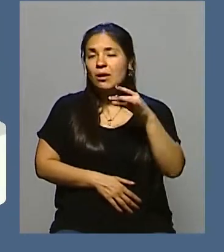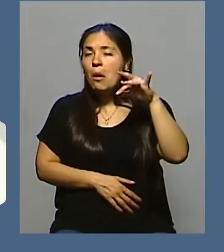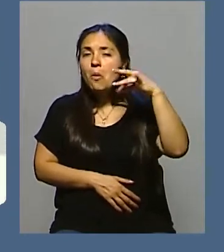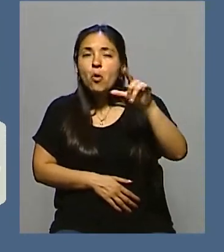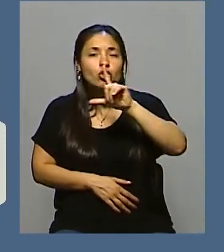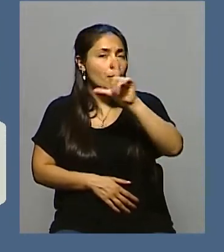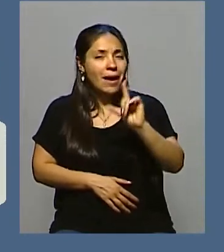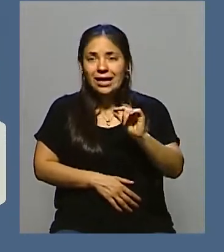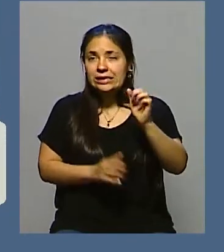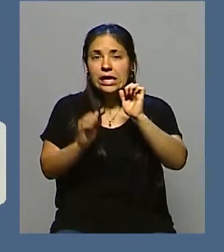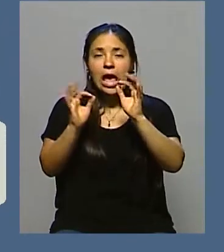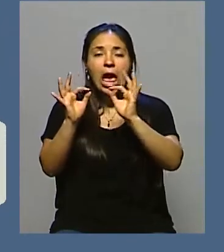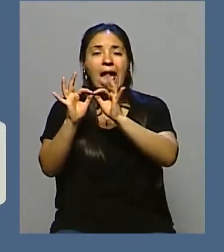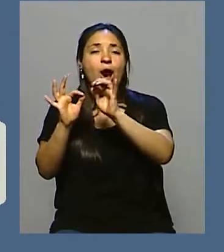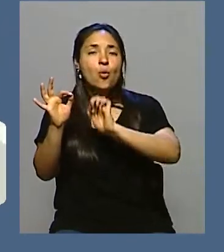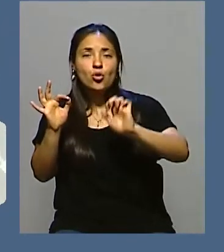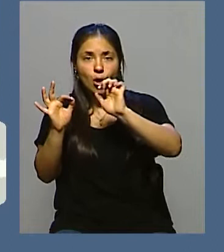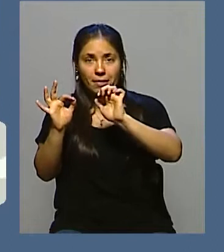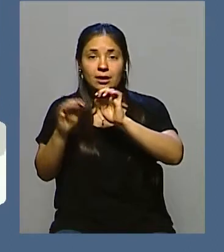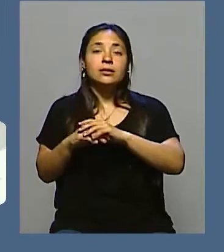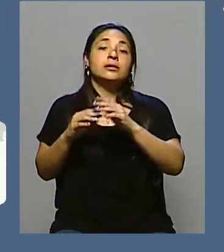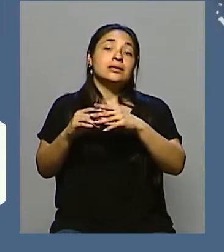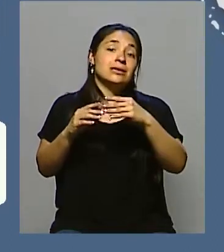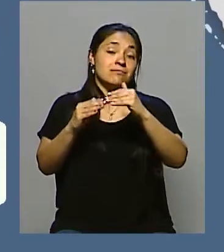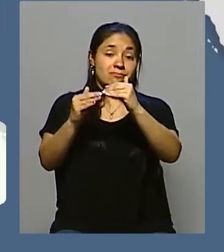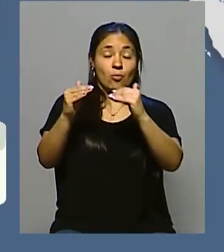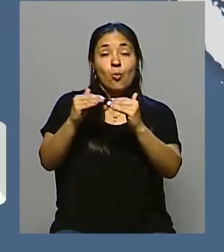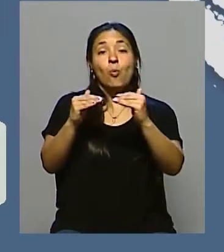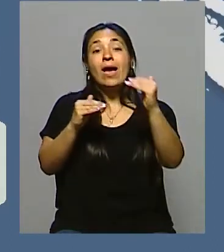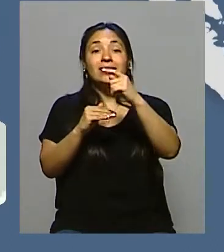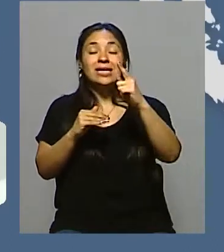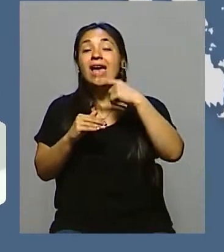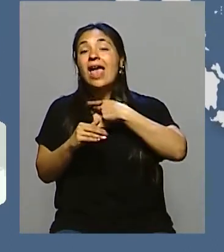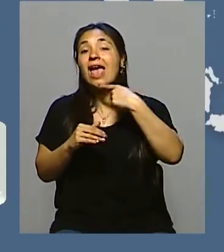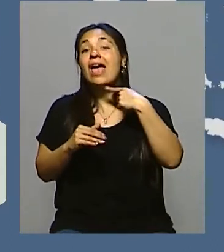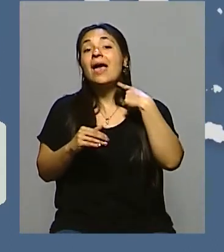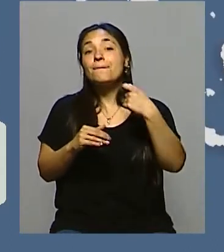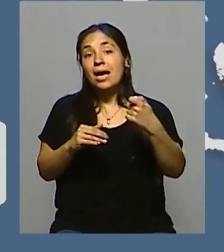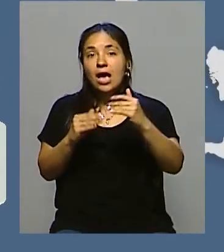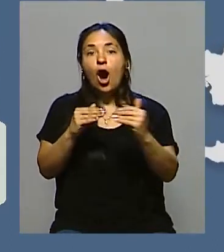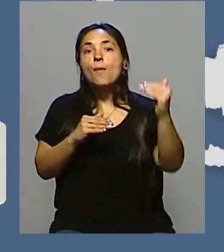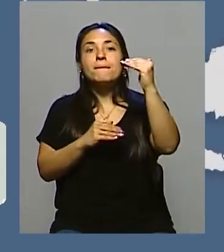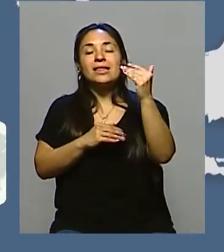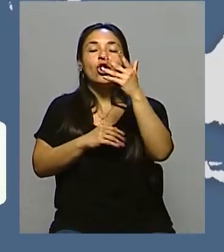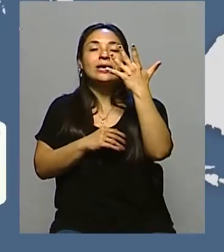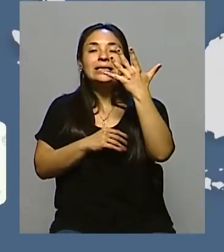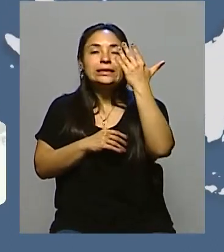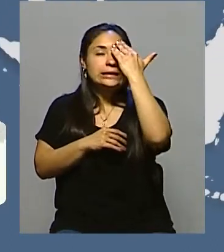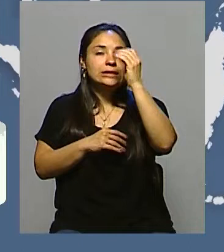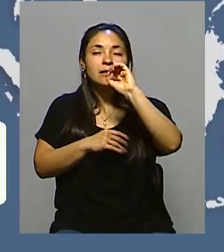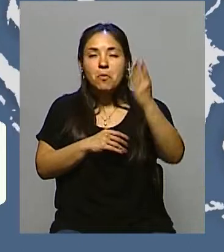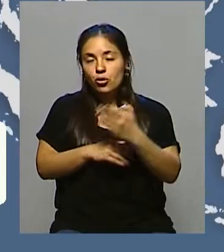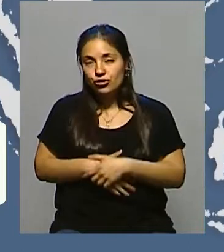Europa. El anteúltimo país es España, donde pero los sueldos subieron del 15%. Y en esta clasificación que